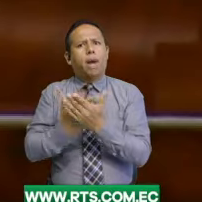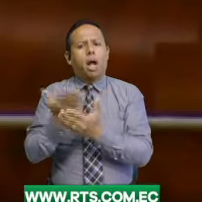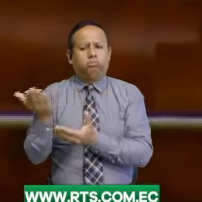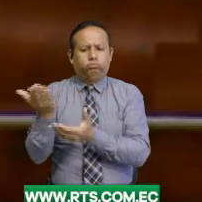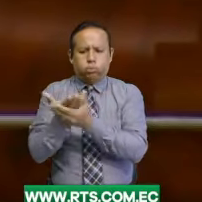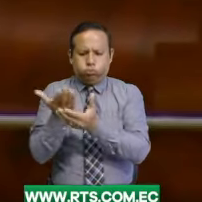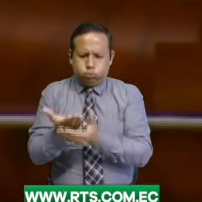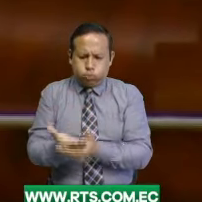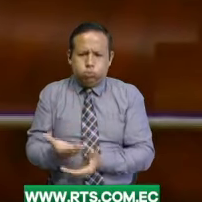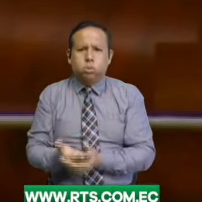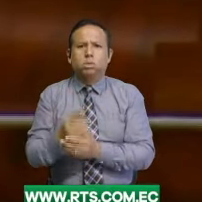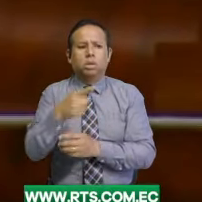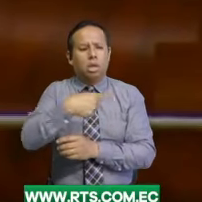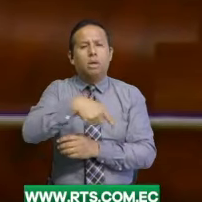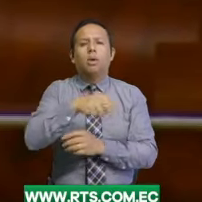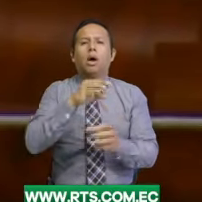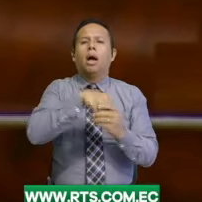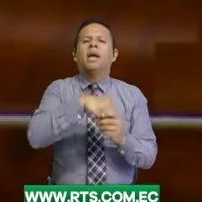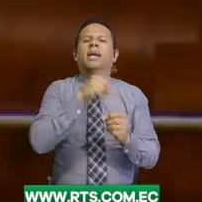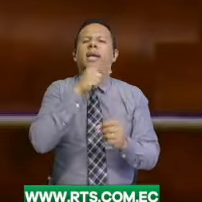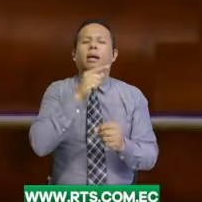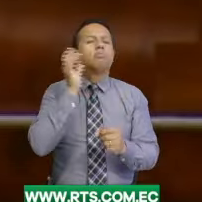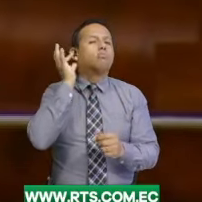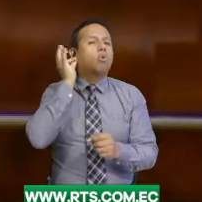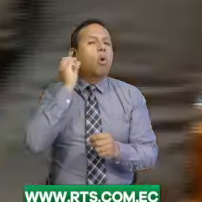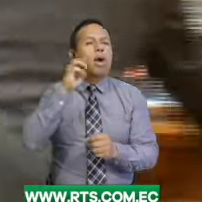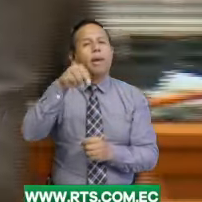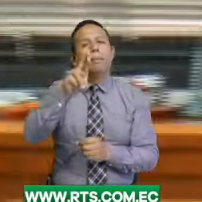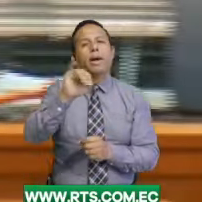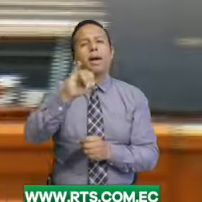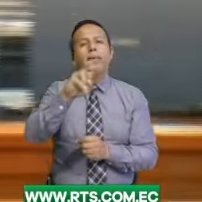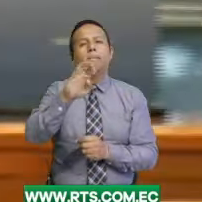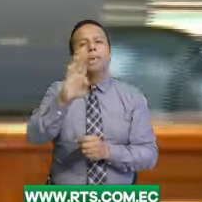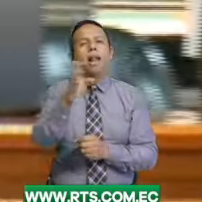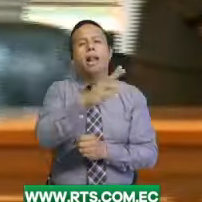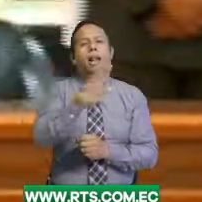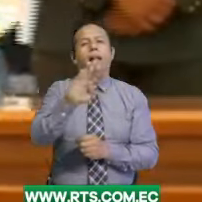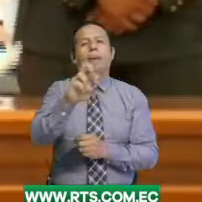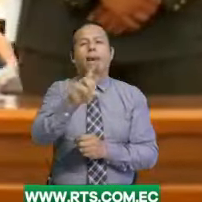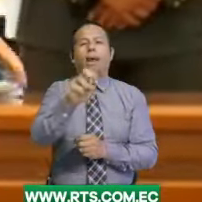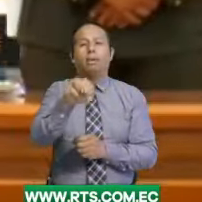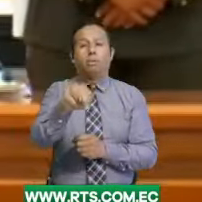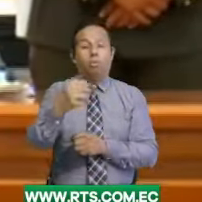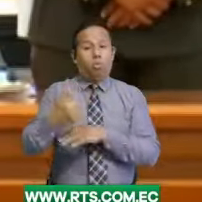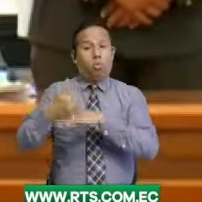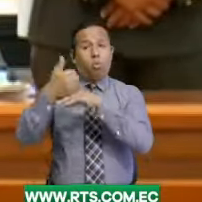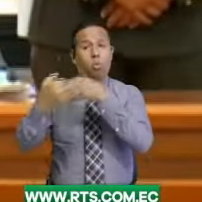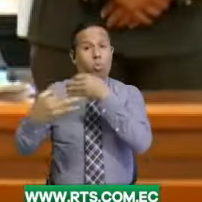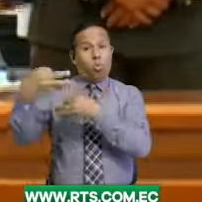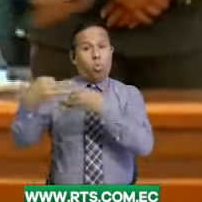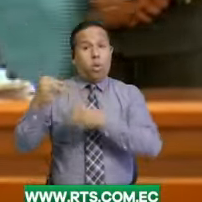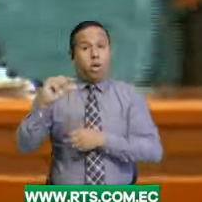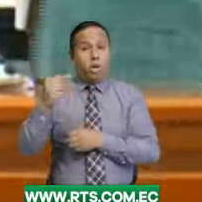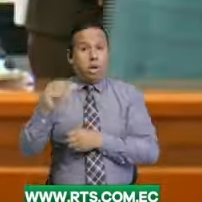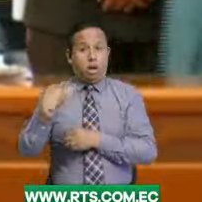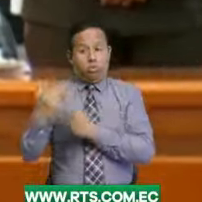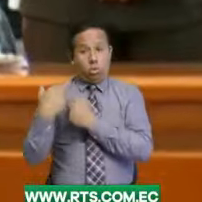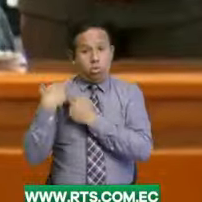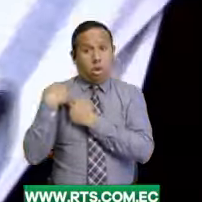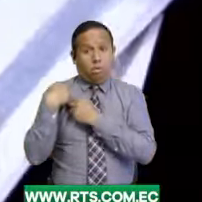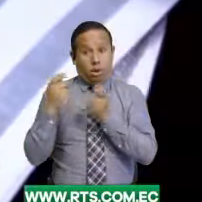los que consta también la ex vocal de la Judicatura, Maribel Barreno. El juez de la Corte Nacional de Justicia, Julio Inga, a cargo del